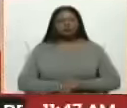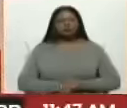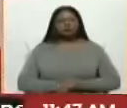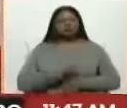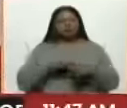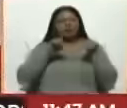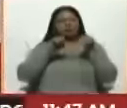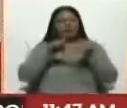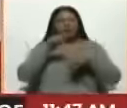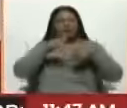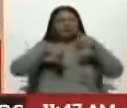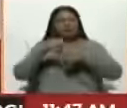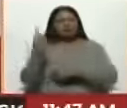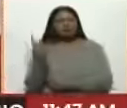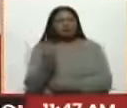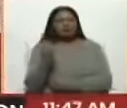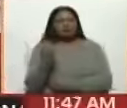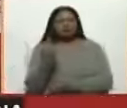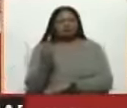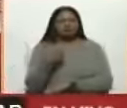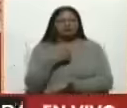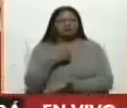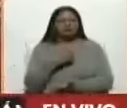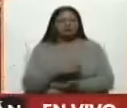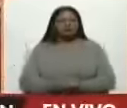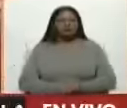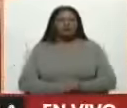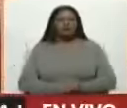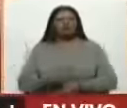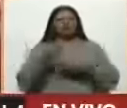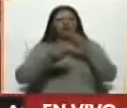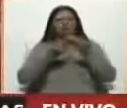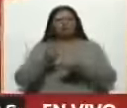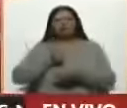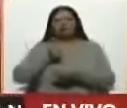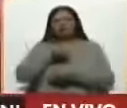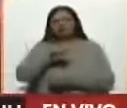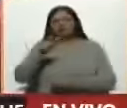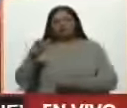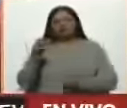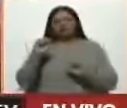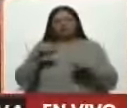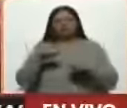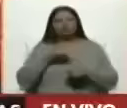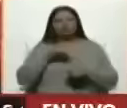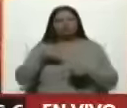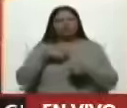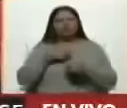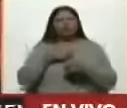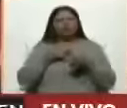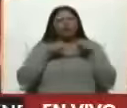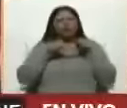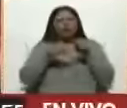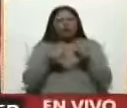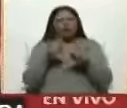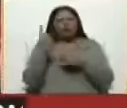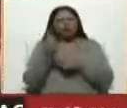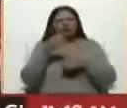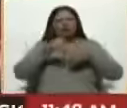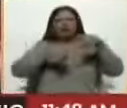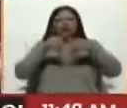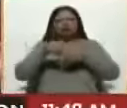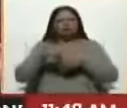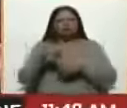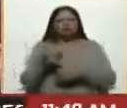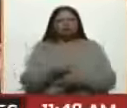quedarnos en lo electoral nada más, eso lo hace cualquiera. Nosotros no podemos quedarnos en lo electoral.